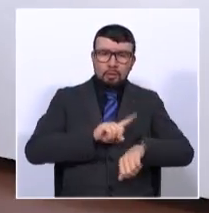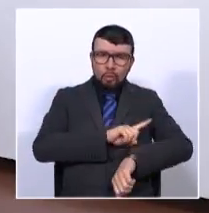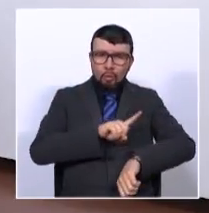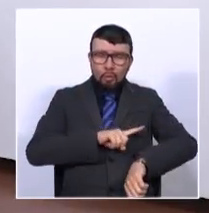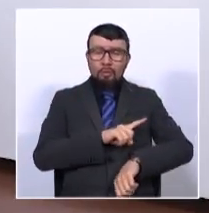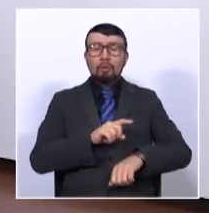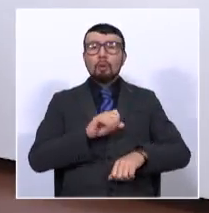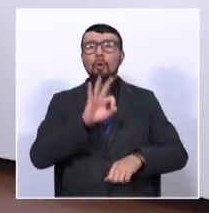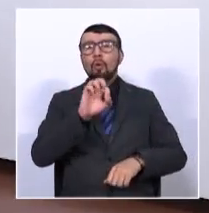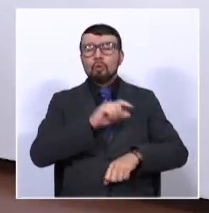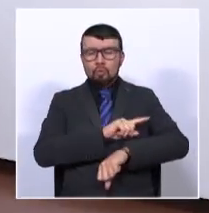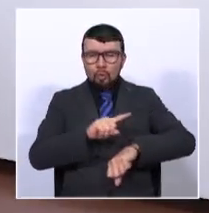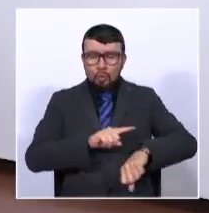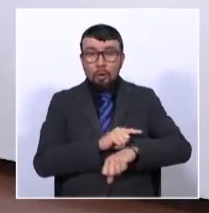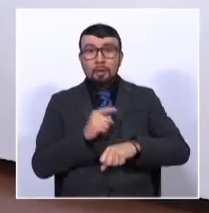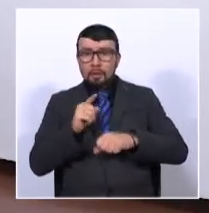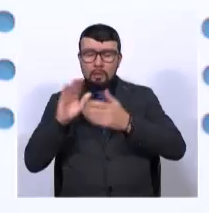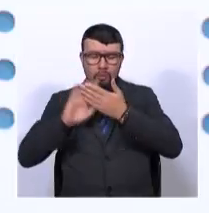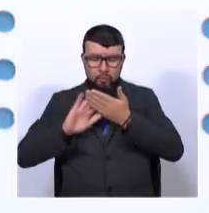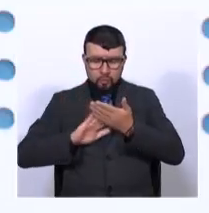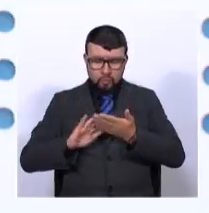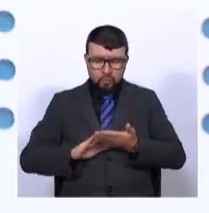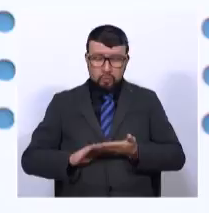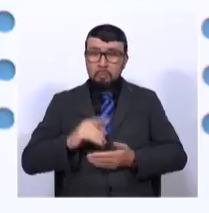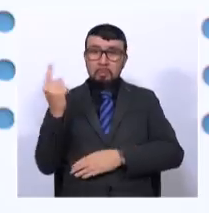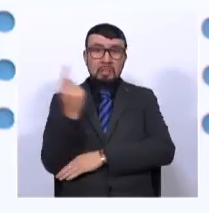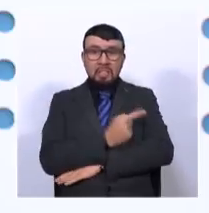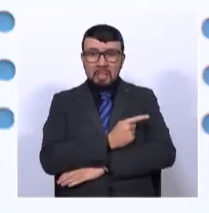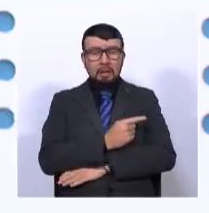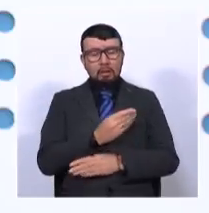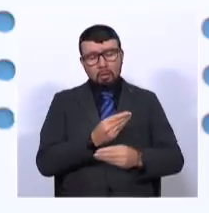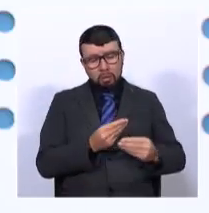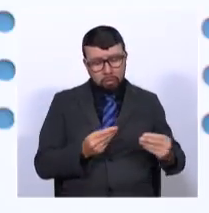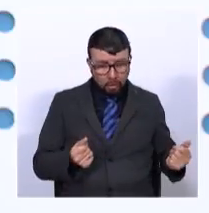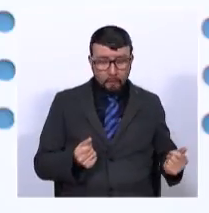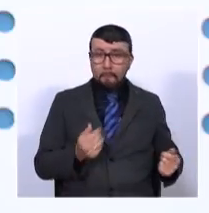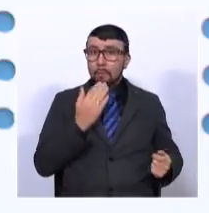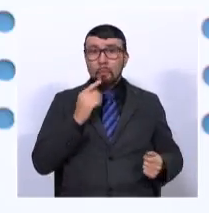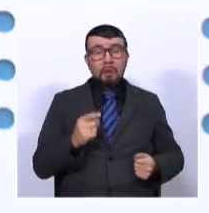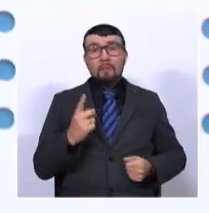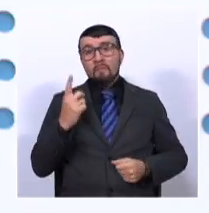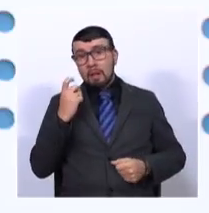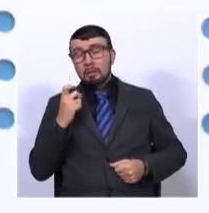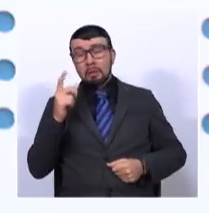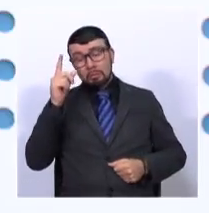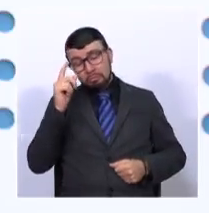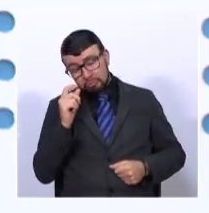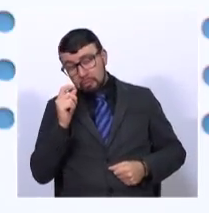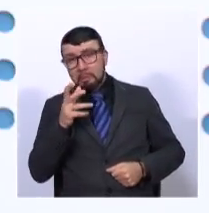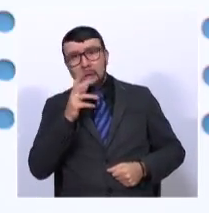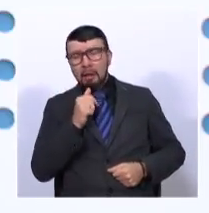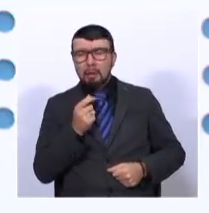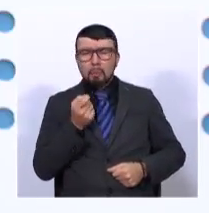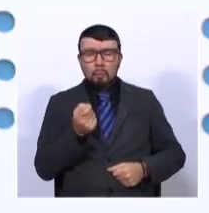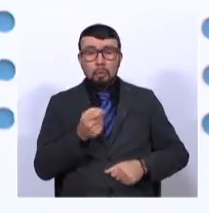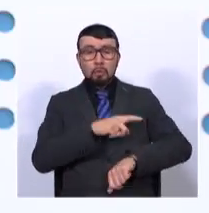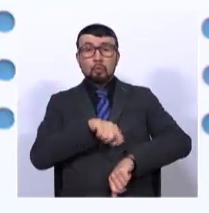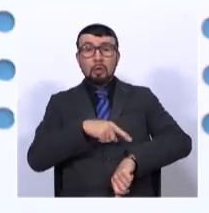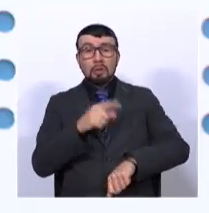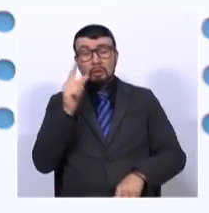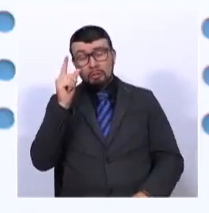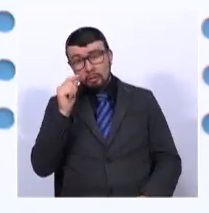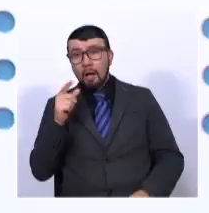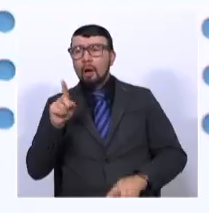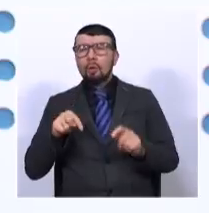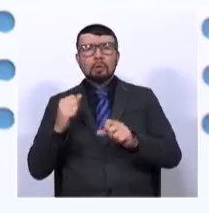los tejidos que durante el día hemos desgastado. Entonces, si entramos en un déficit con sueños cortos, personas que